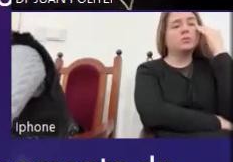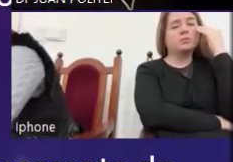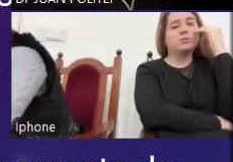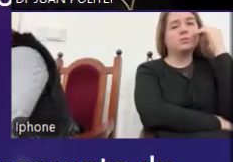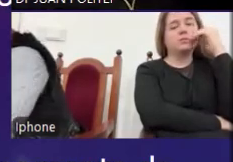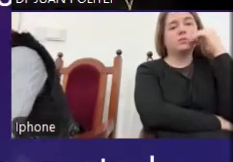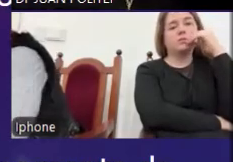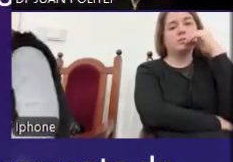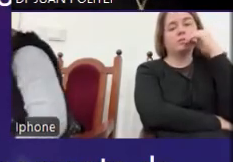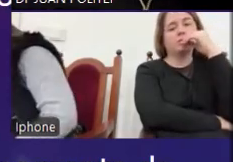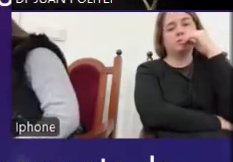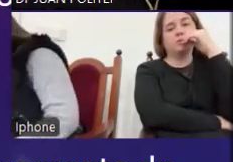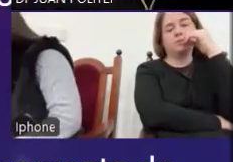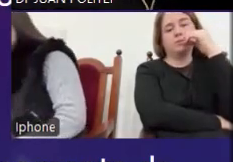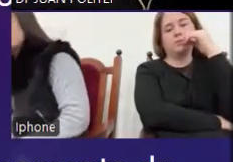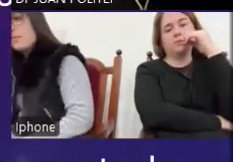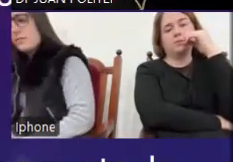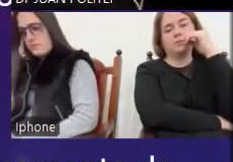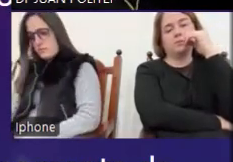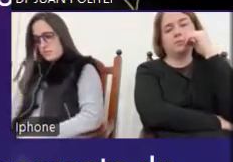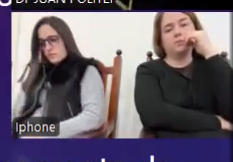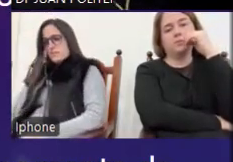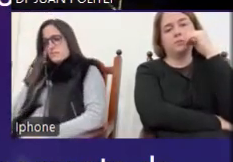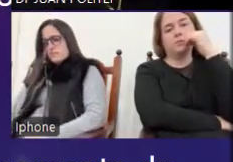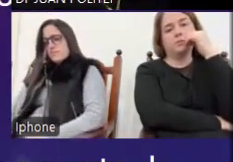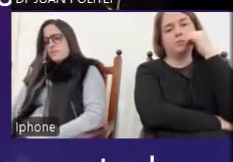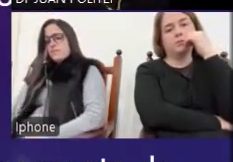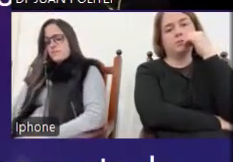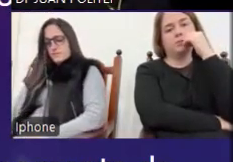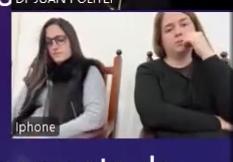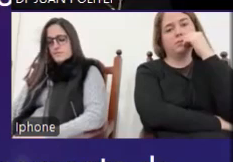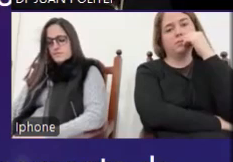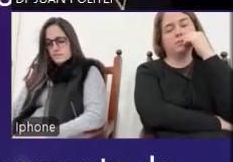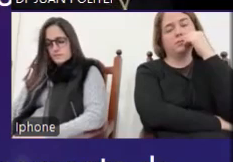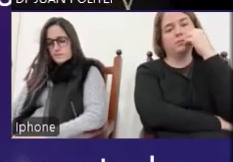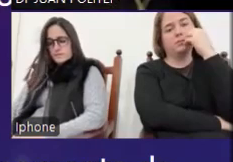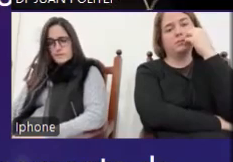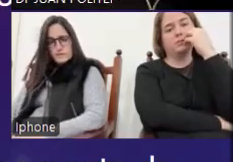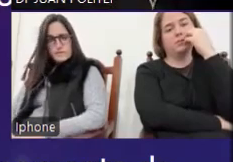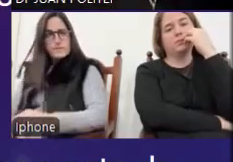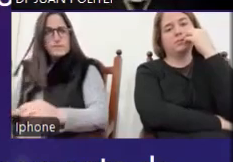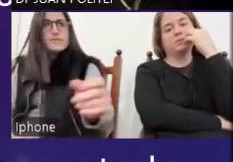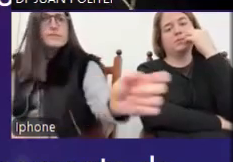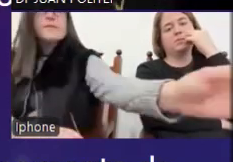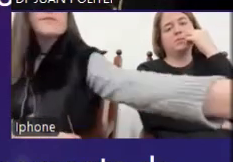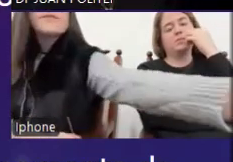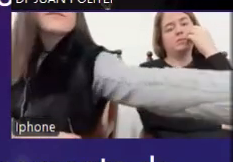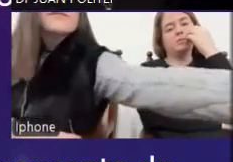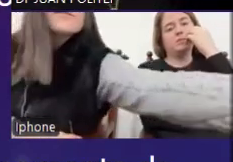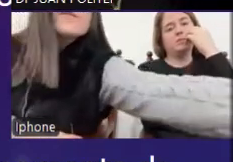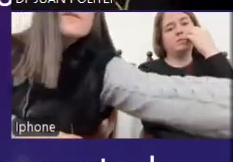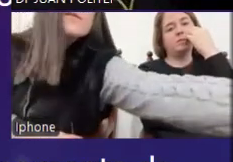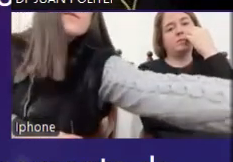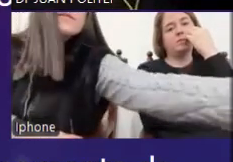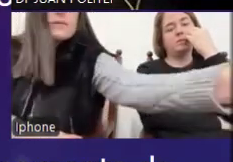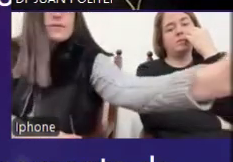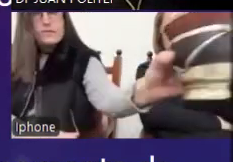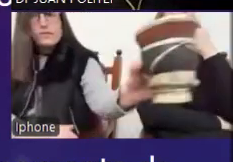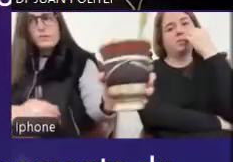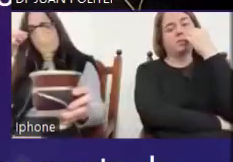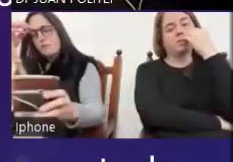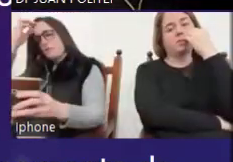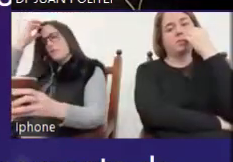pagos. El paciente no tiene que pagar por participar en el estudio, tampoco se le paga por participar en el